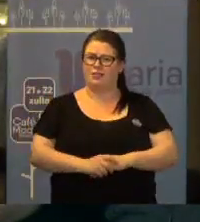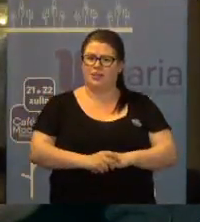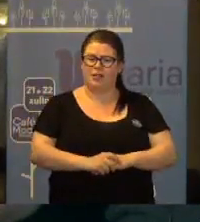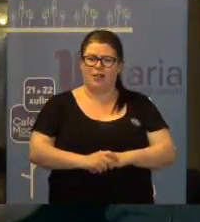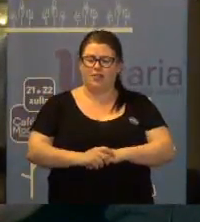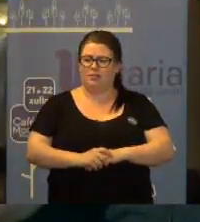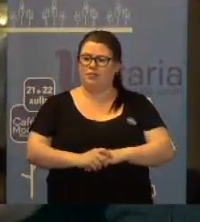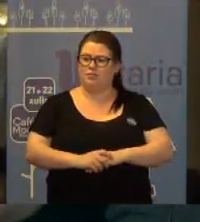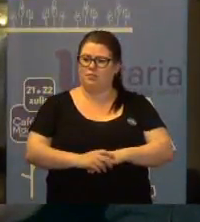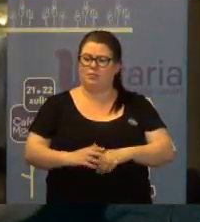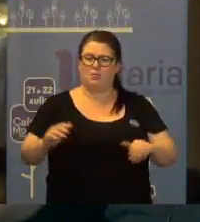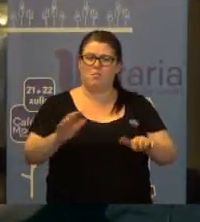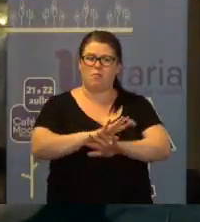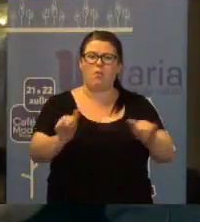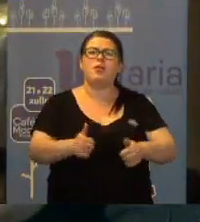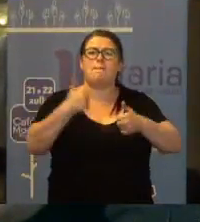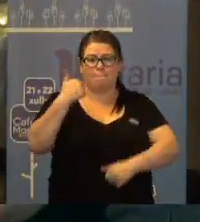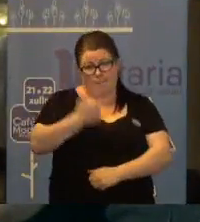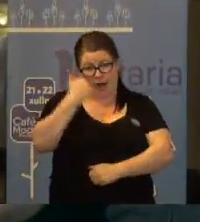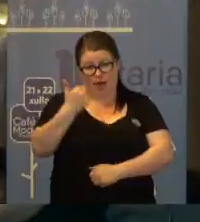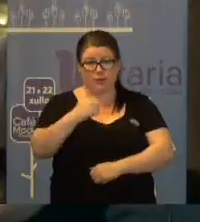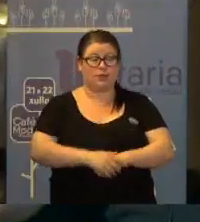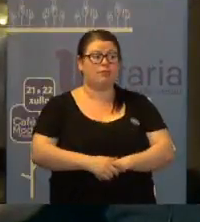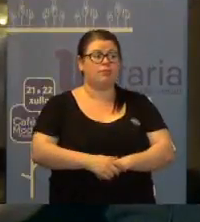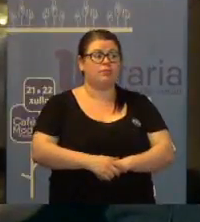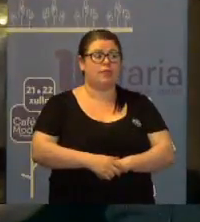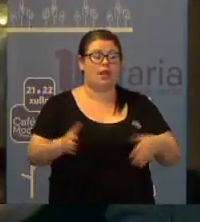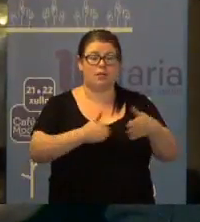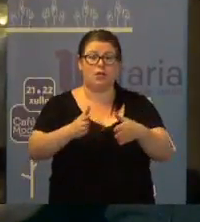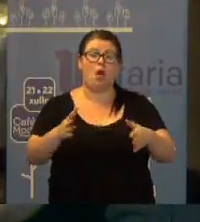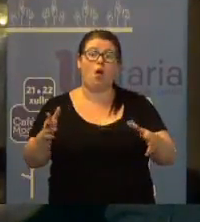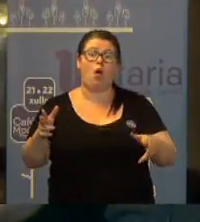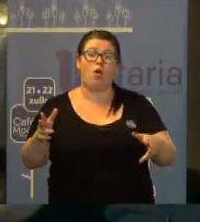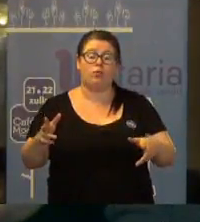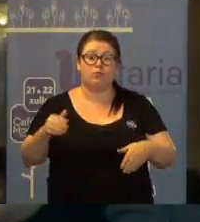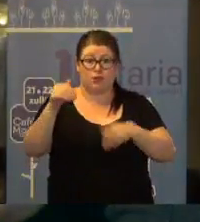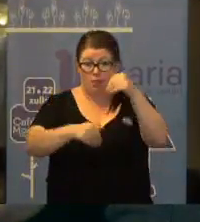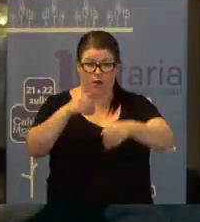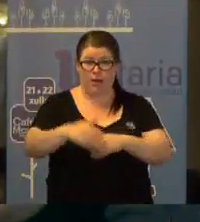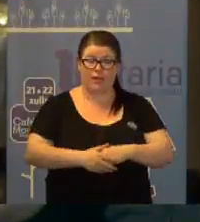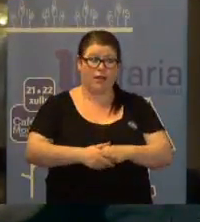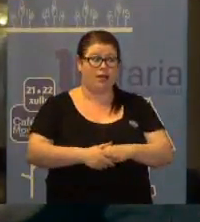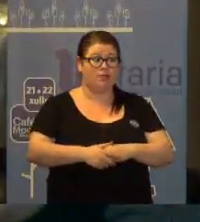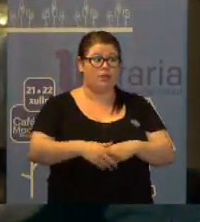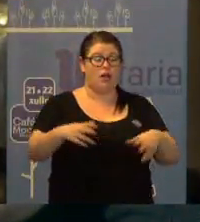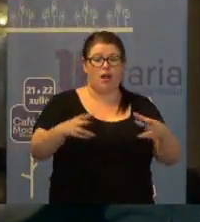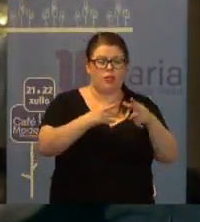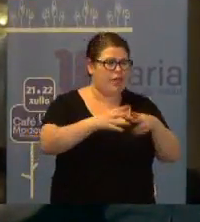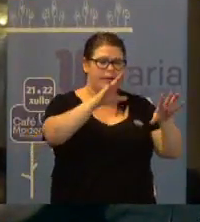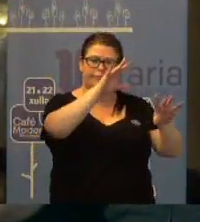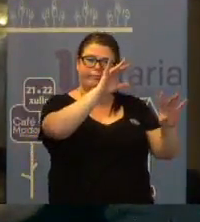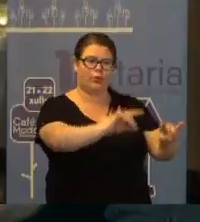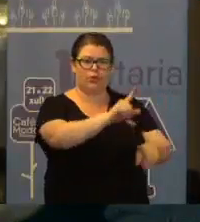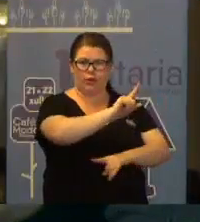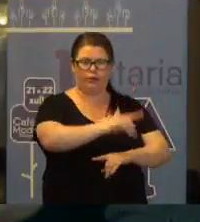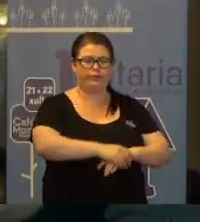Inmigrantes, laicidade, memoria histórica, a senda democrática encima da mesa, feminismo. A social non toca.